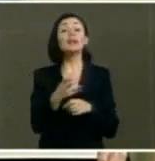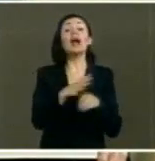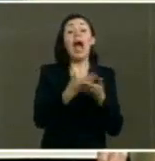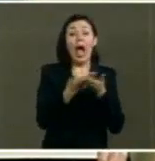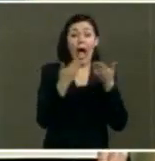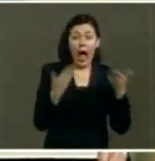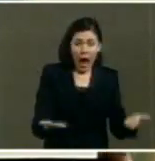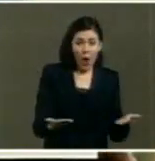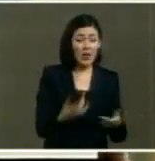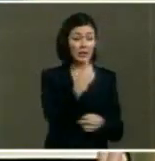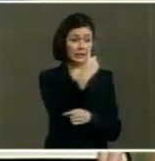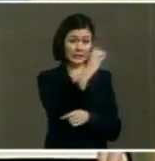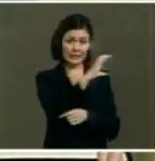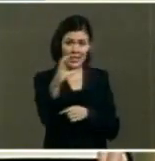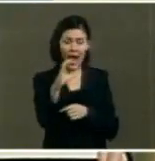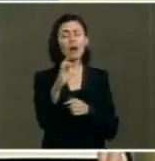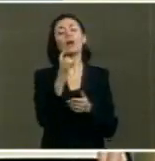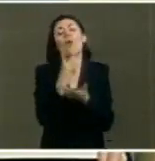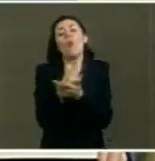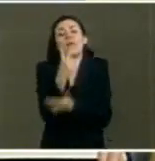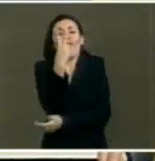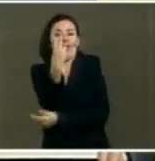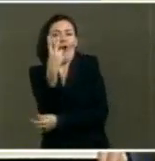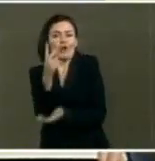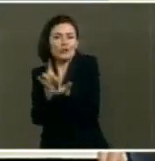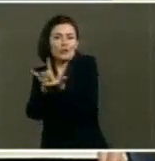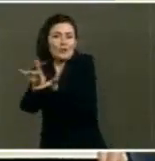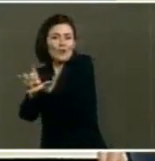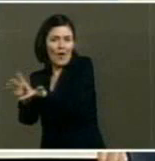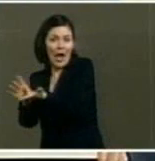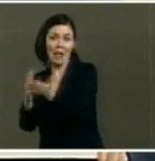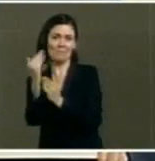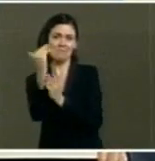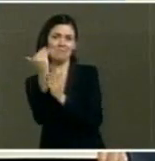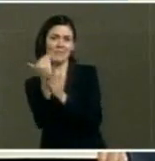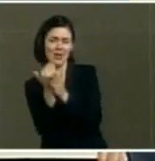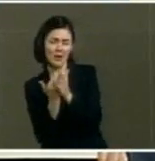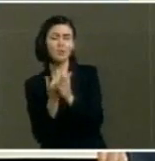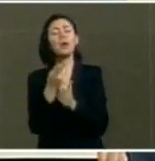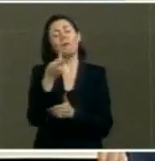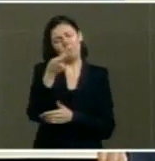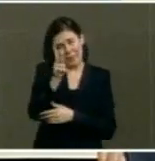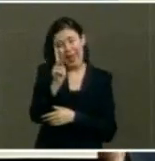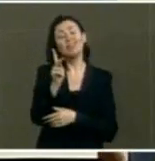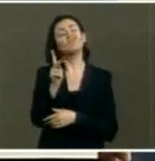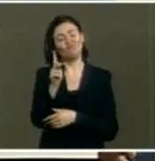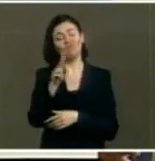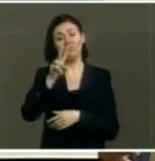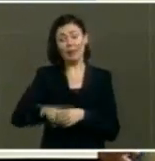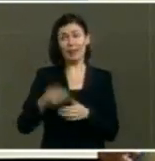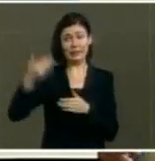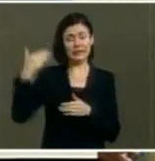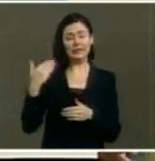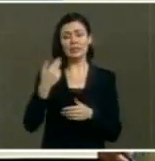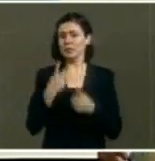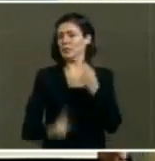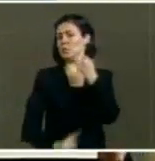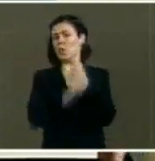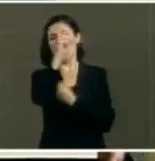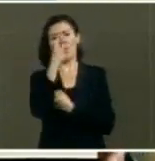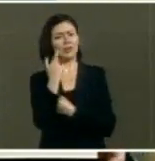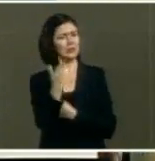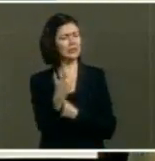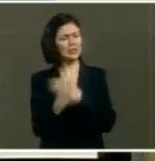formales. De cualquier manera, el golpe de la crisis fue muy severo, no solo por los empleos que